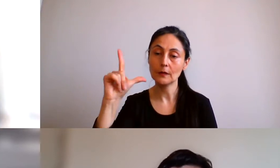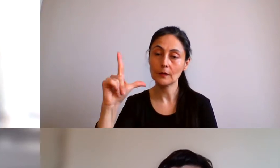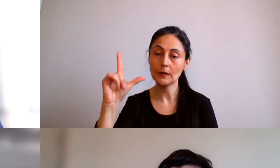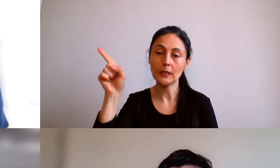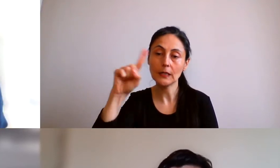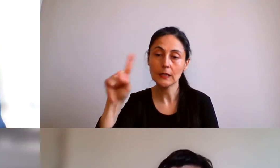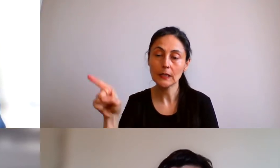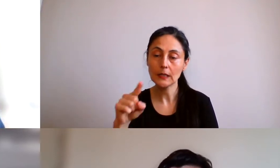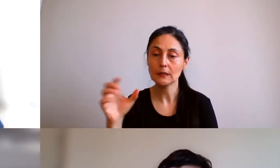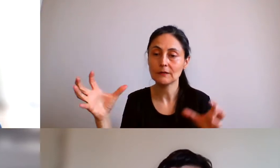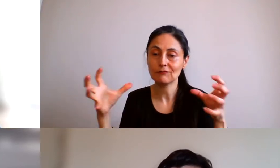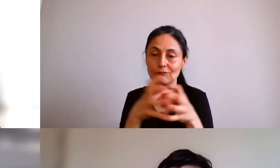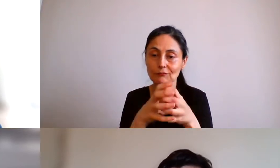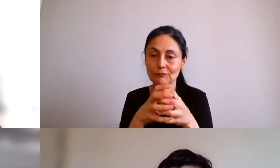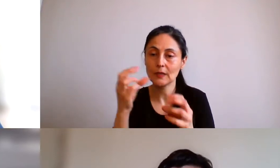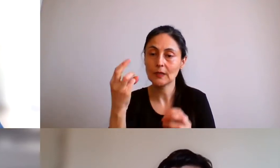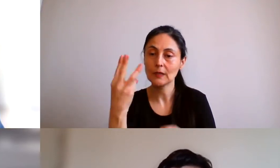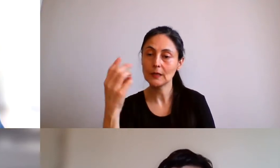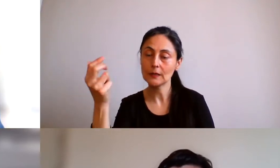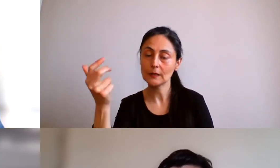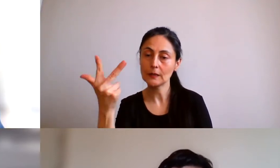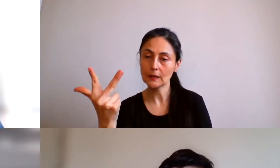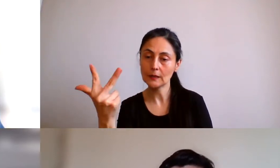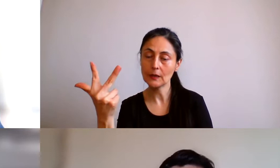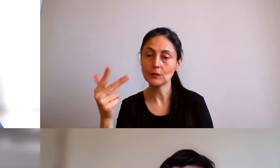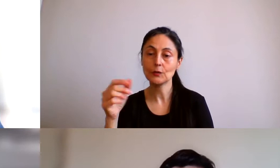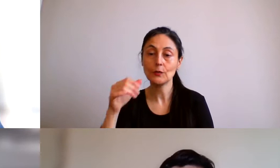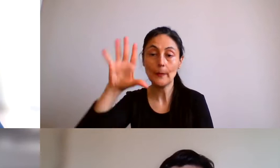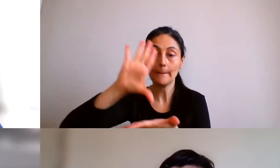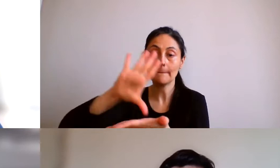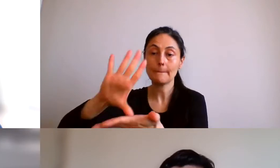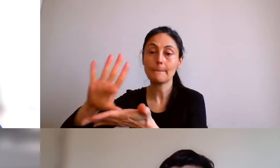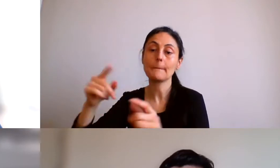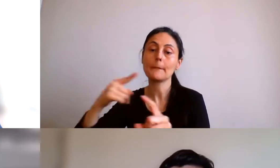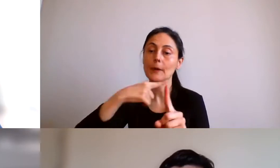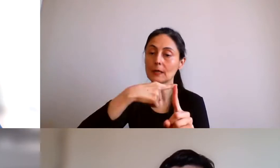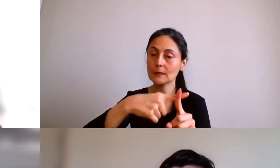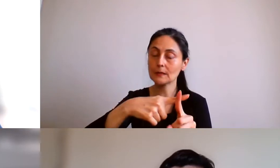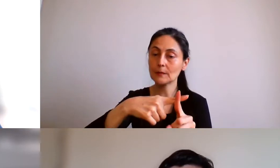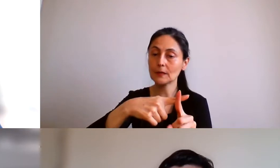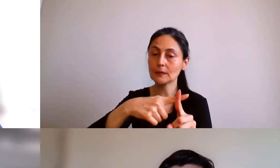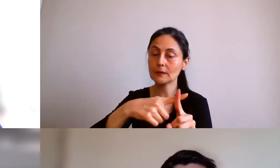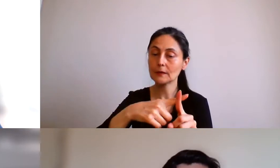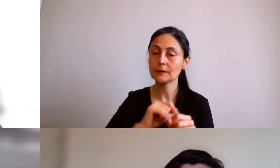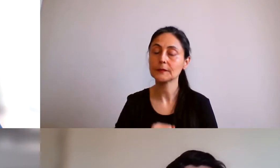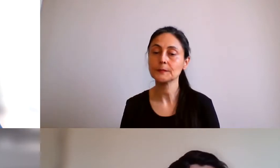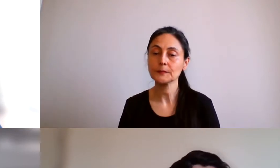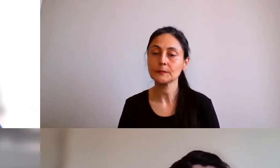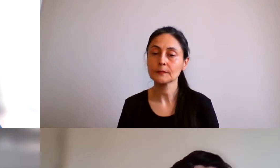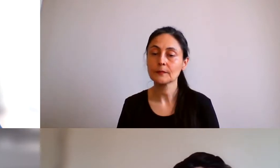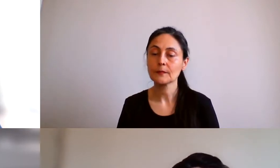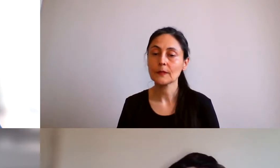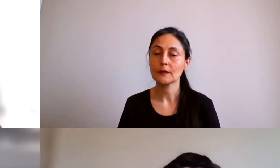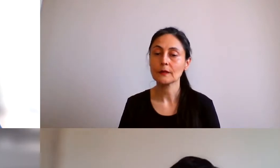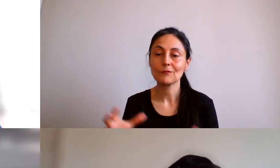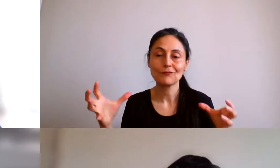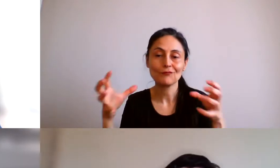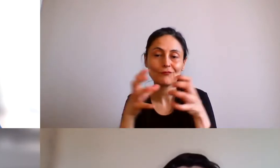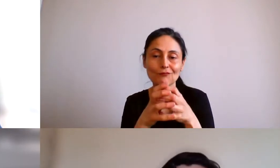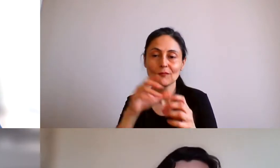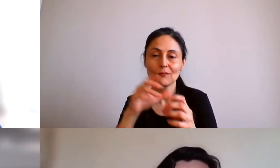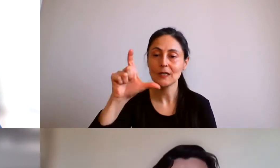el resto de Europa, Asia y Pacífico, con lo cual prácticamente hacemos 60 países que